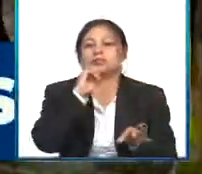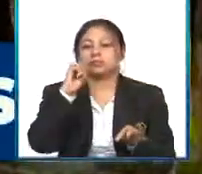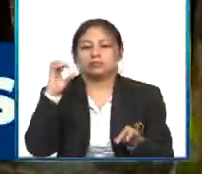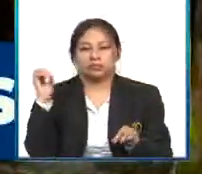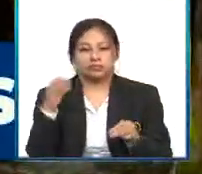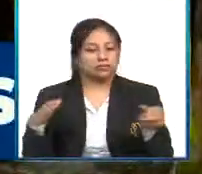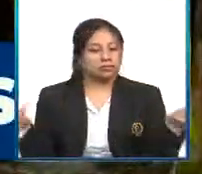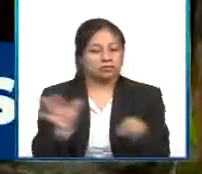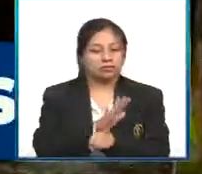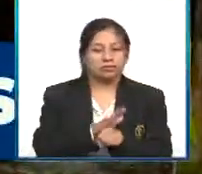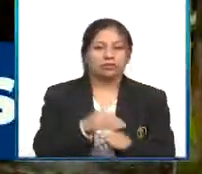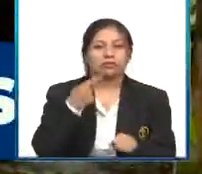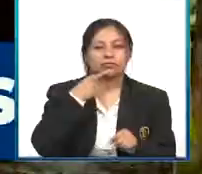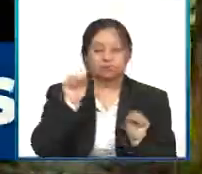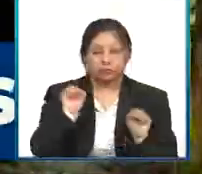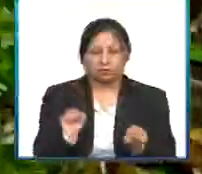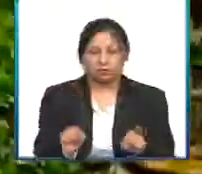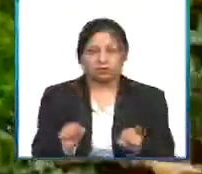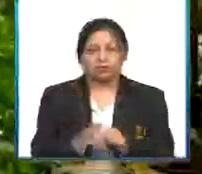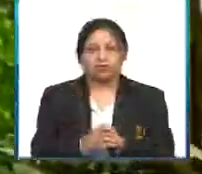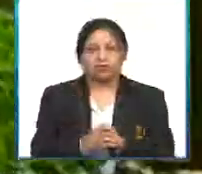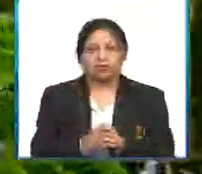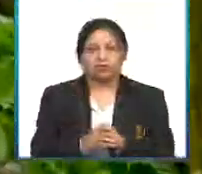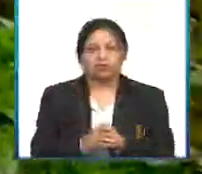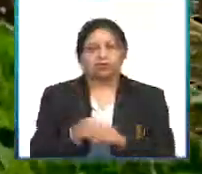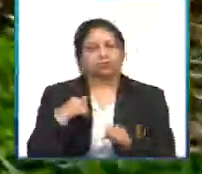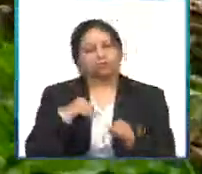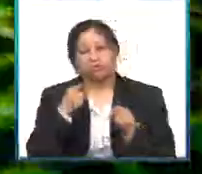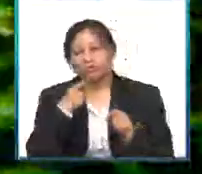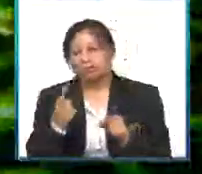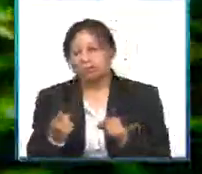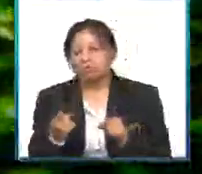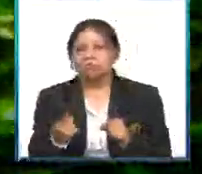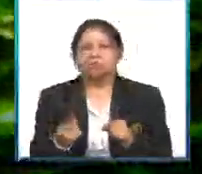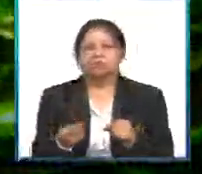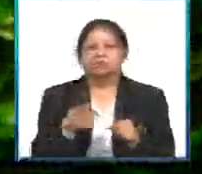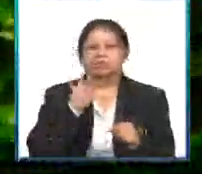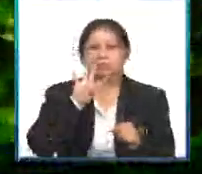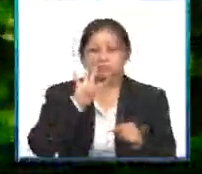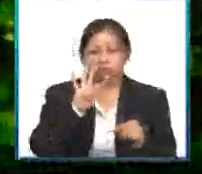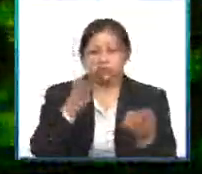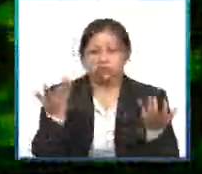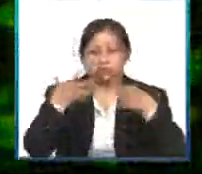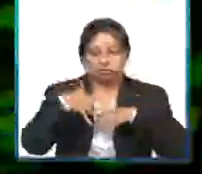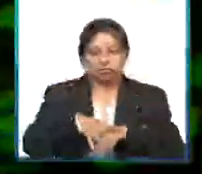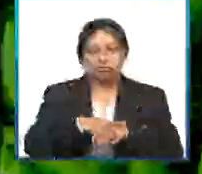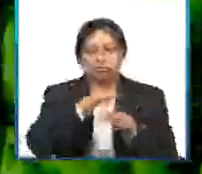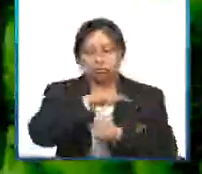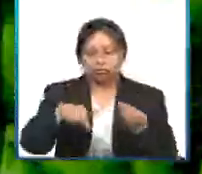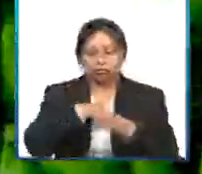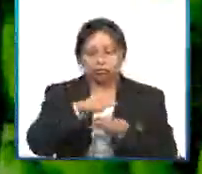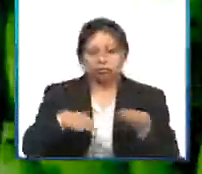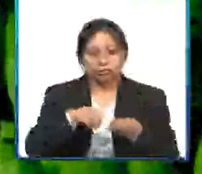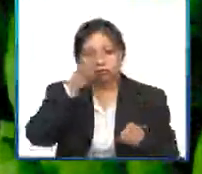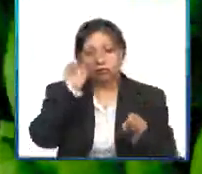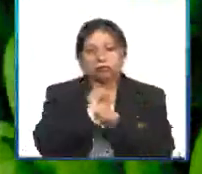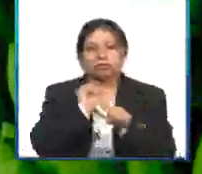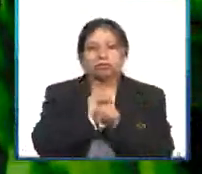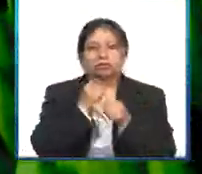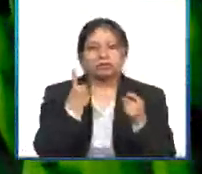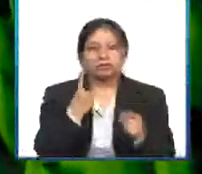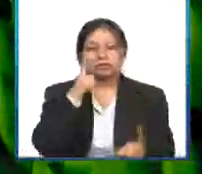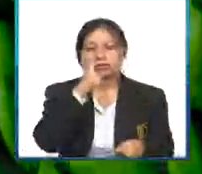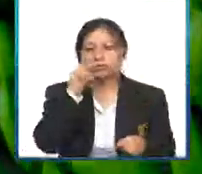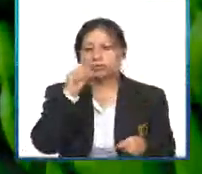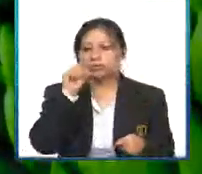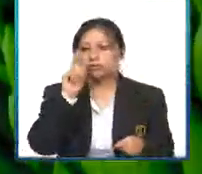gran total. Si esto conservadoramente lo extrapolamos a 4 integrantes por cada familia de esos empleos, es